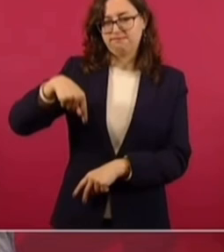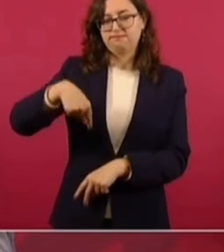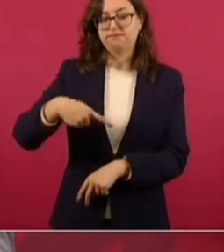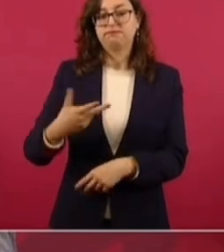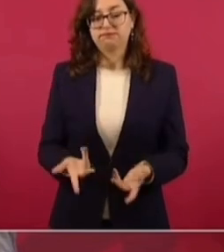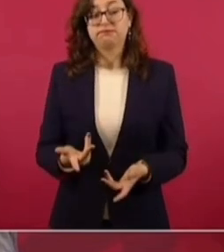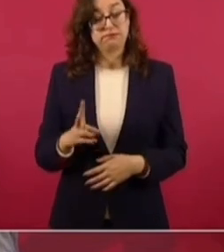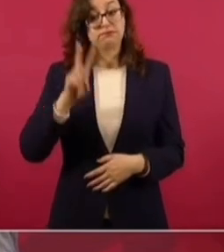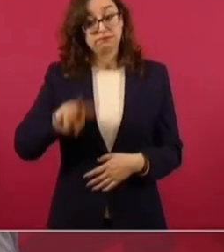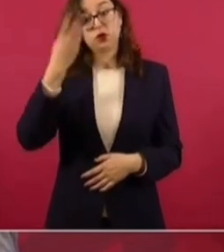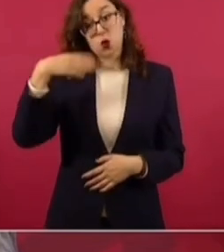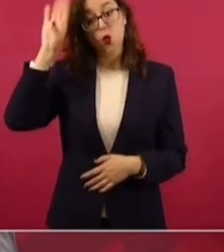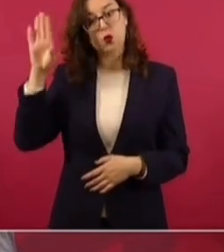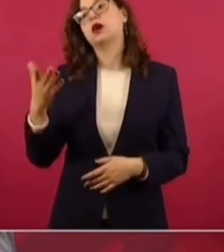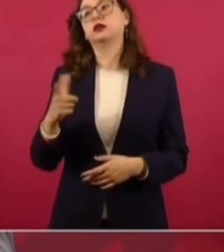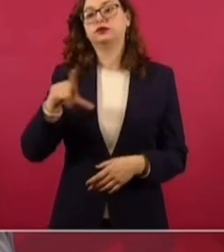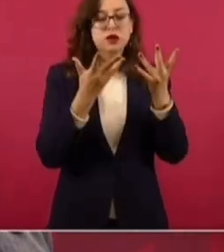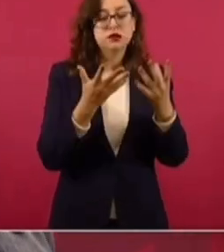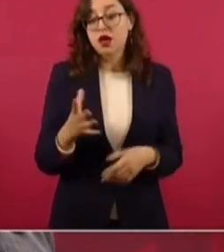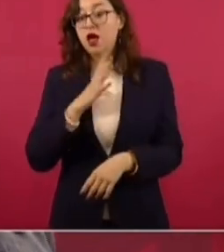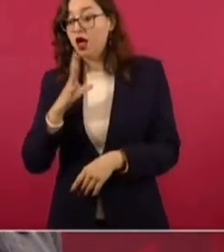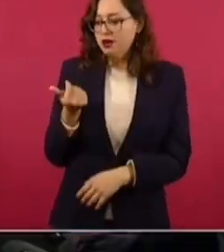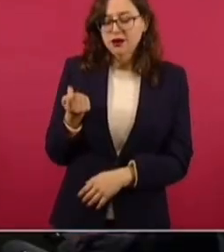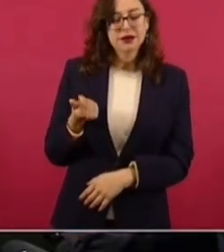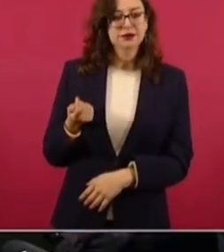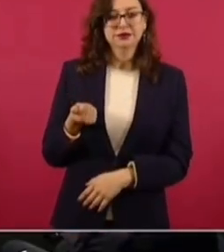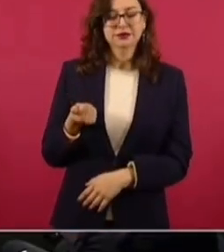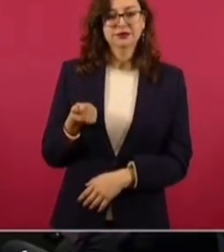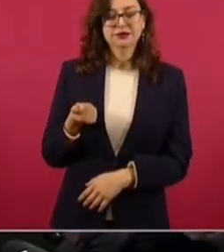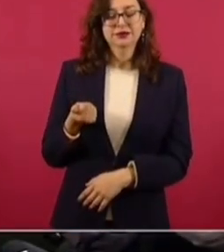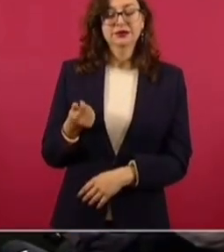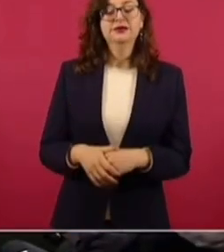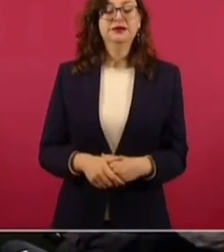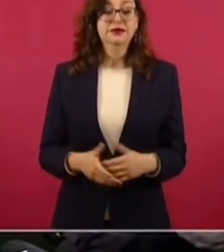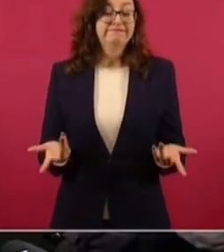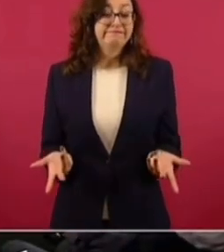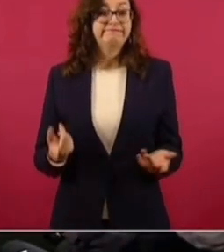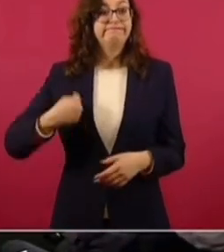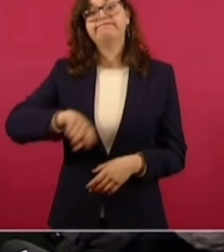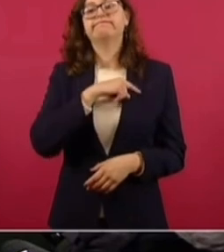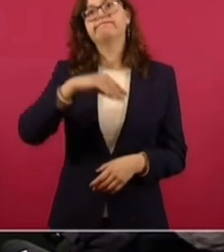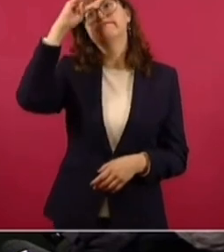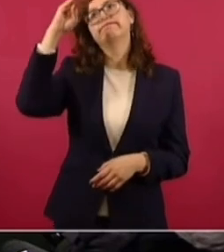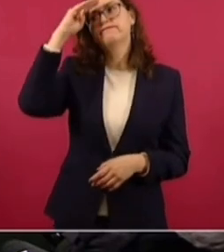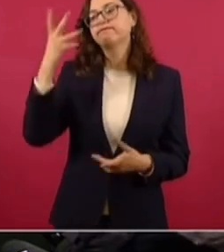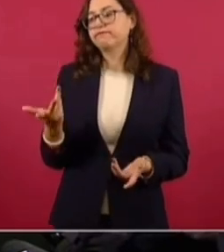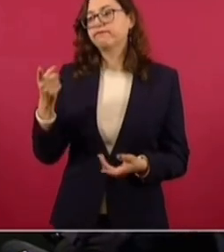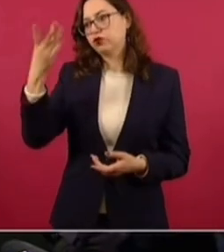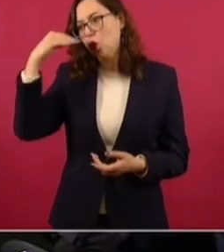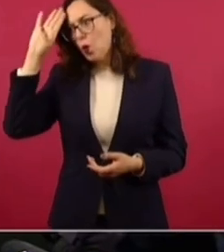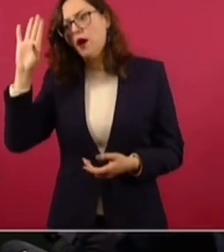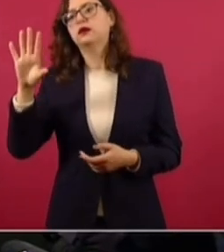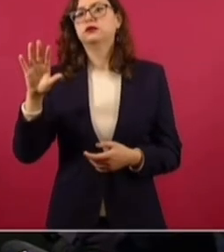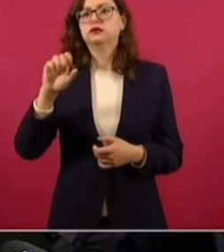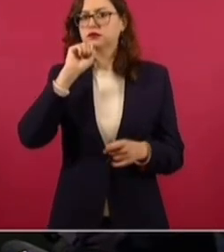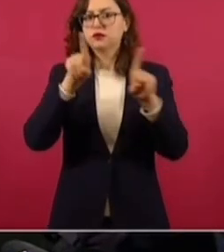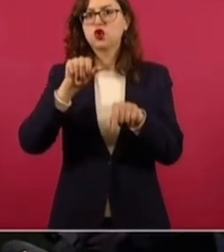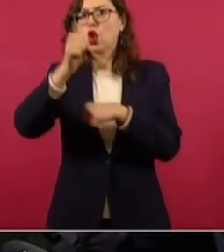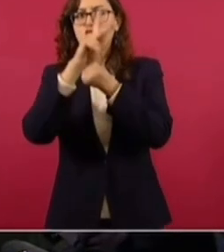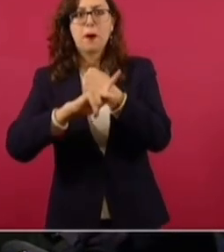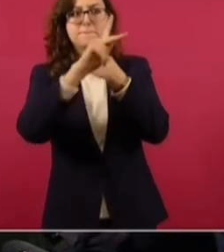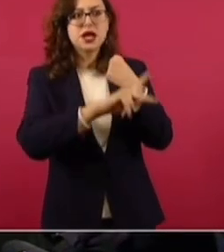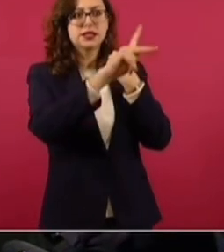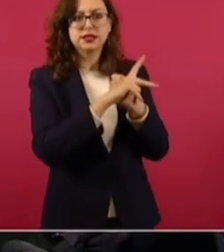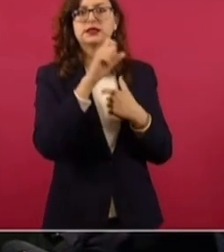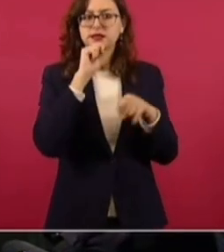ayudado y van a enviar médicos. Bueno, hablamos de traer médicos de otros países, pero también recibí la